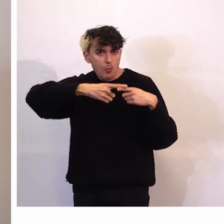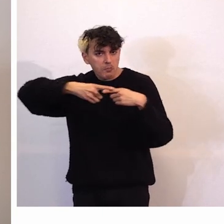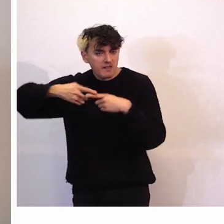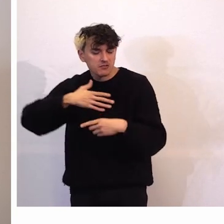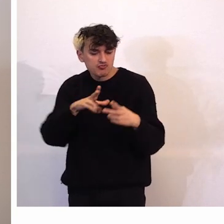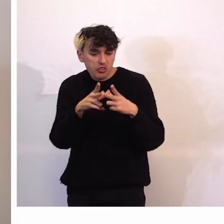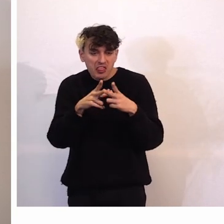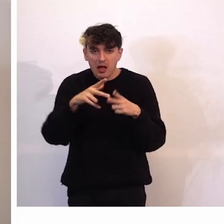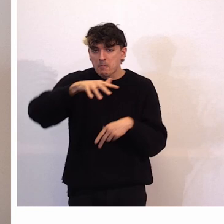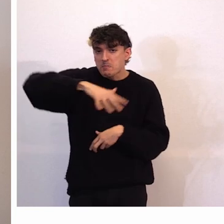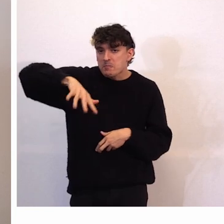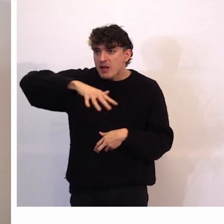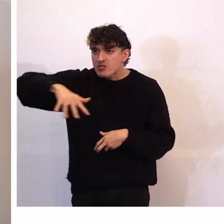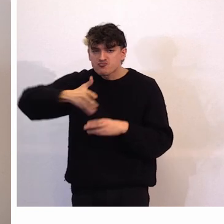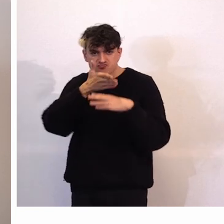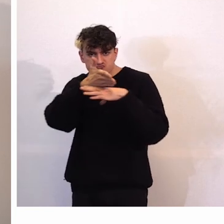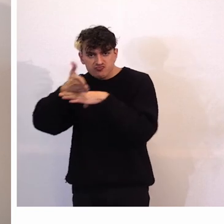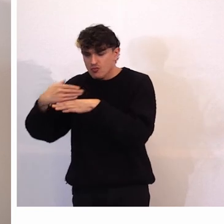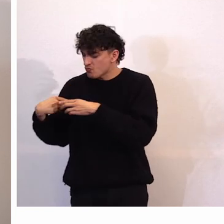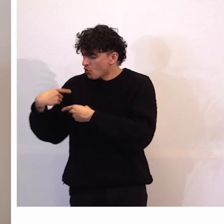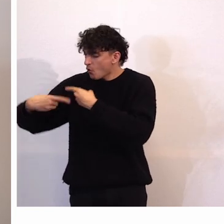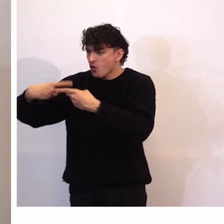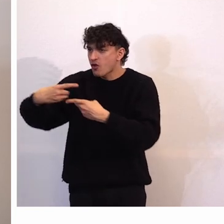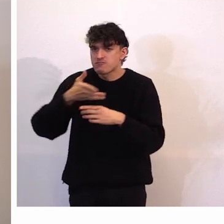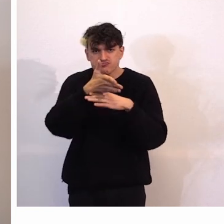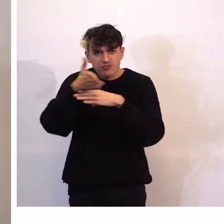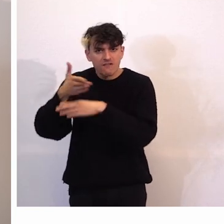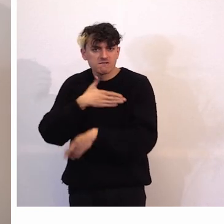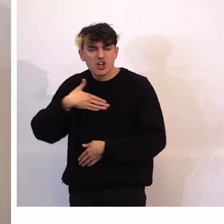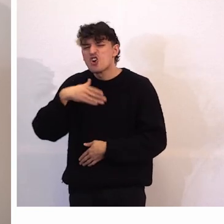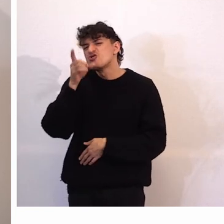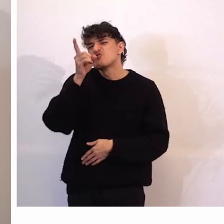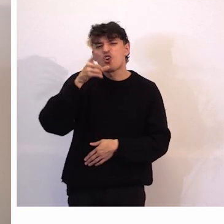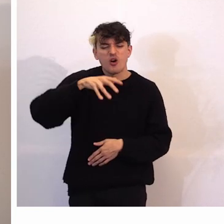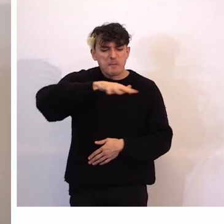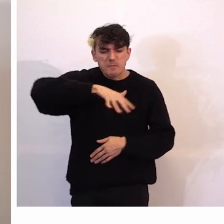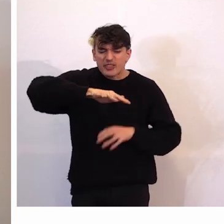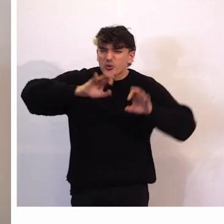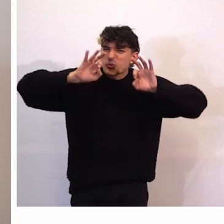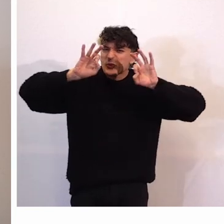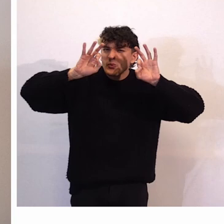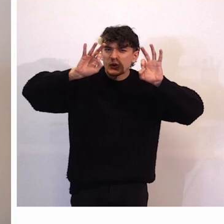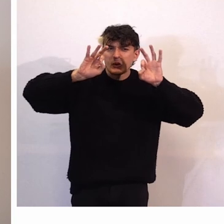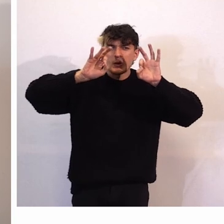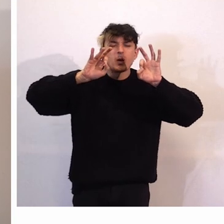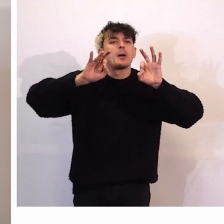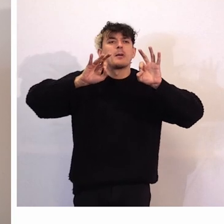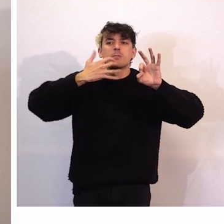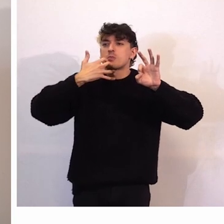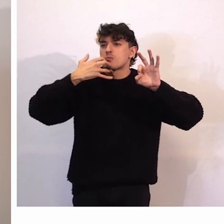en la sociedad, en nuestro día a día, no solo en espacios concretos, pues como por ejemplo